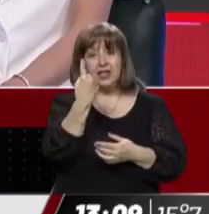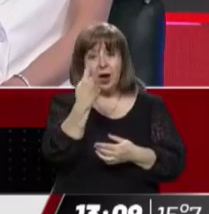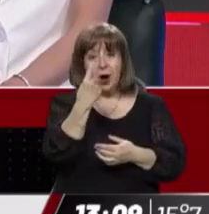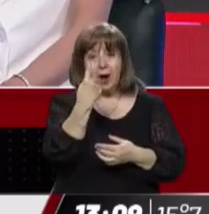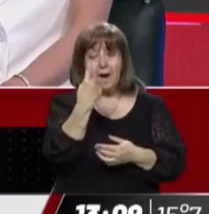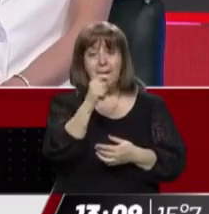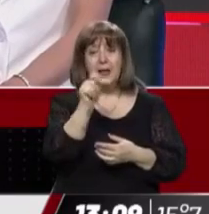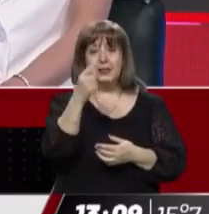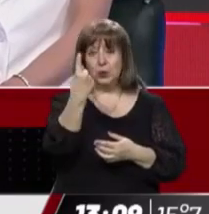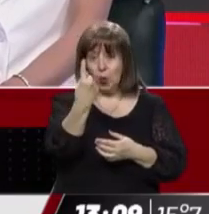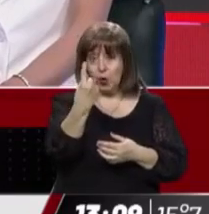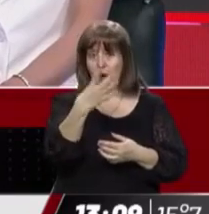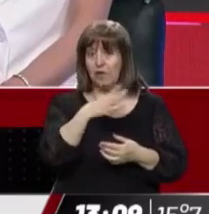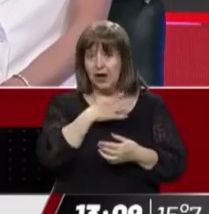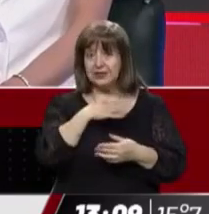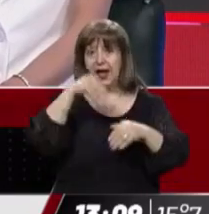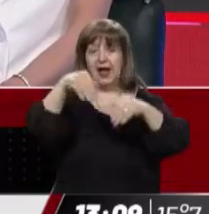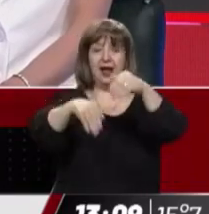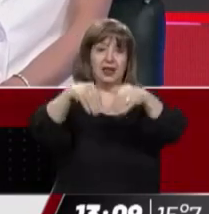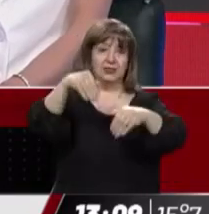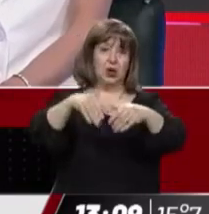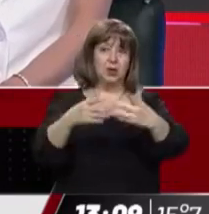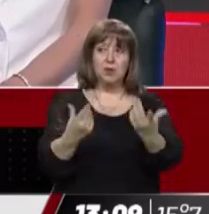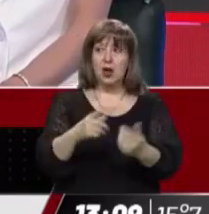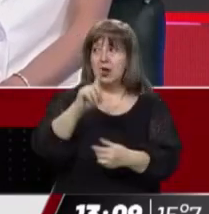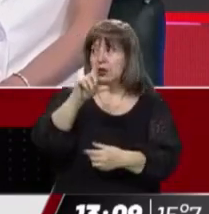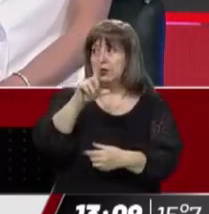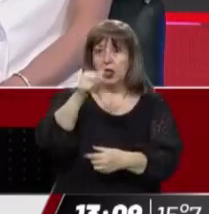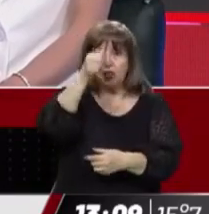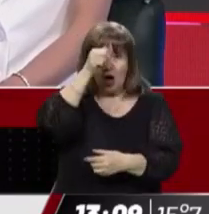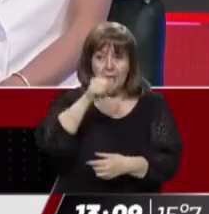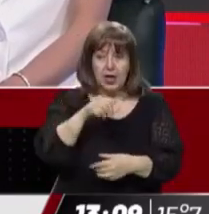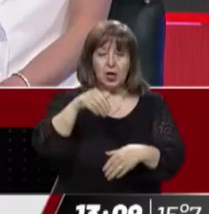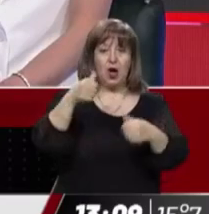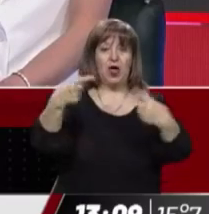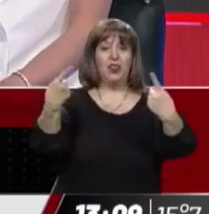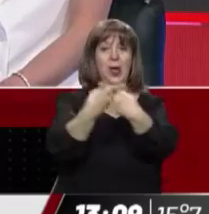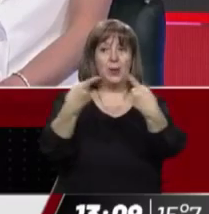Claro. Así que andás a ver qué termine después del lunes el debate.